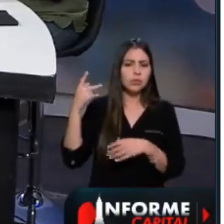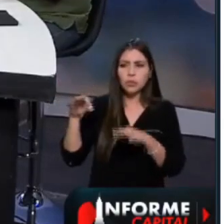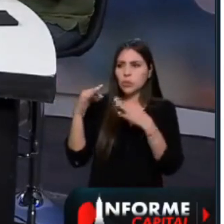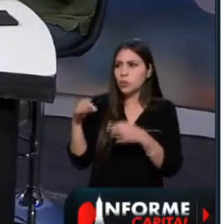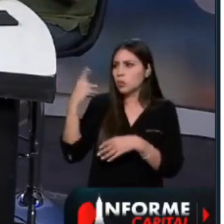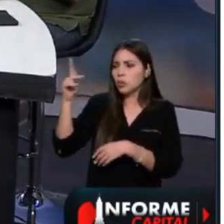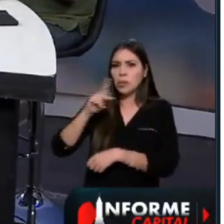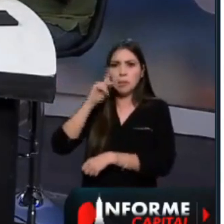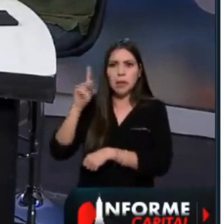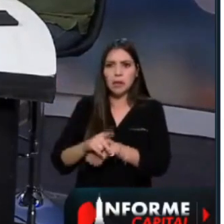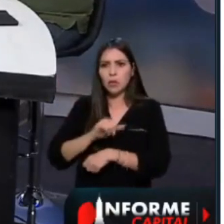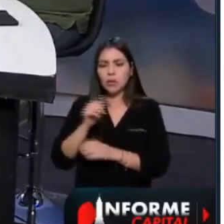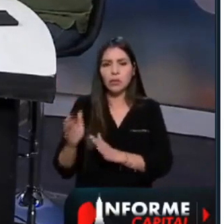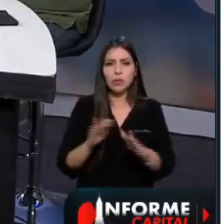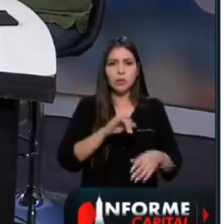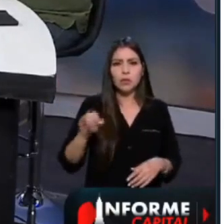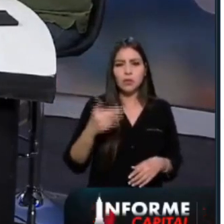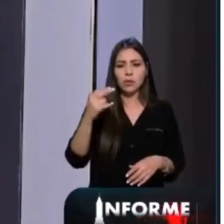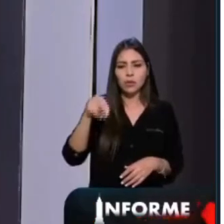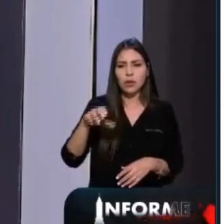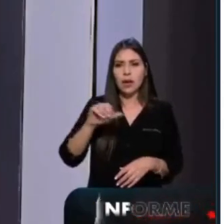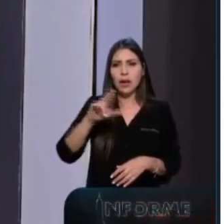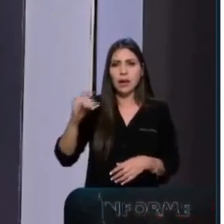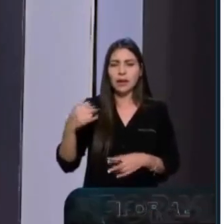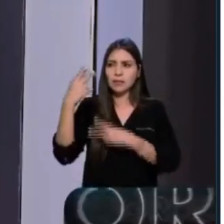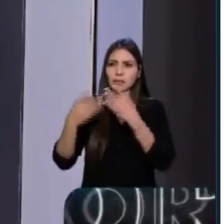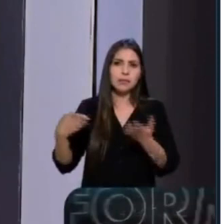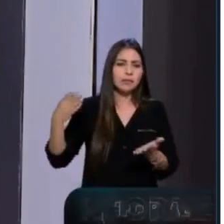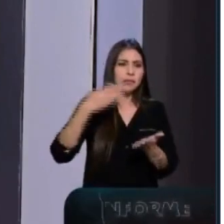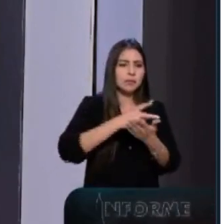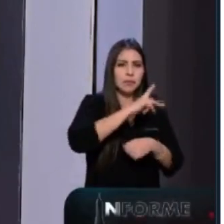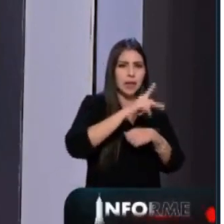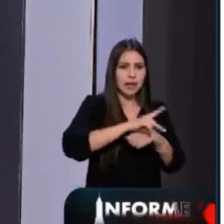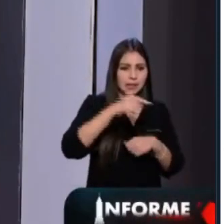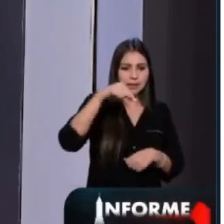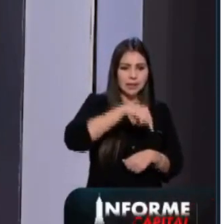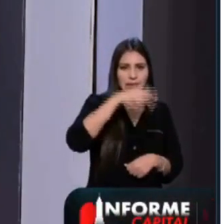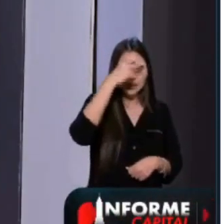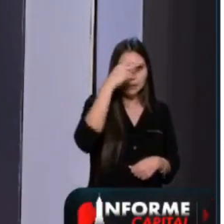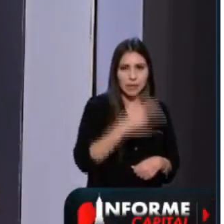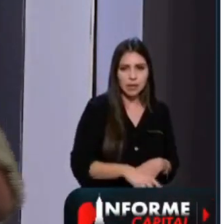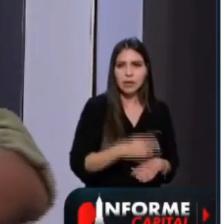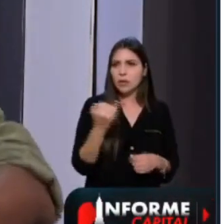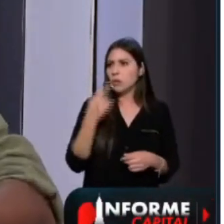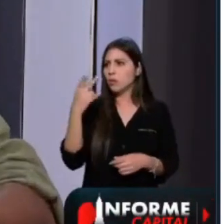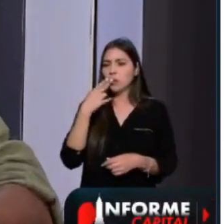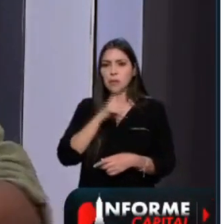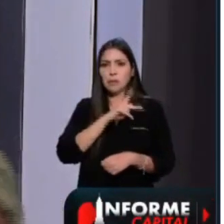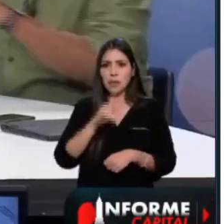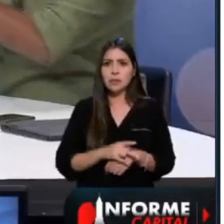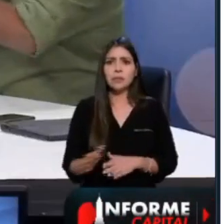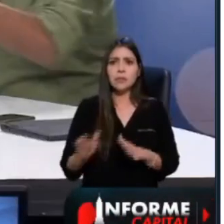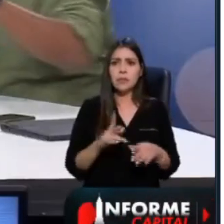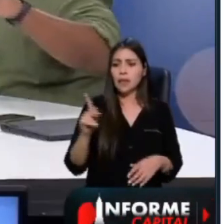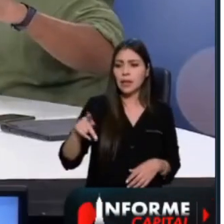Juan. Uh-huh. John Kerry, cuando vino a visitar a Andrés Manuel López Obrador, profundamente nacionalista. Uh-huh. Ken Salazar, cuando presiona al gobierno